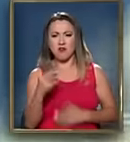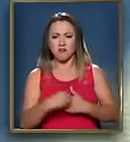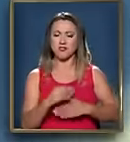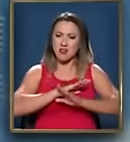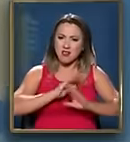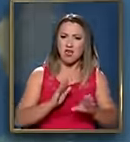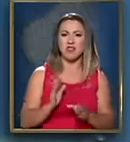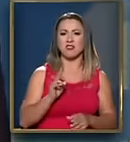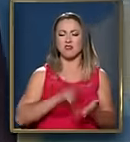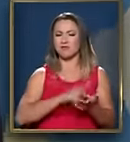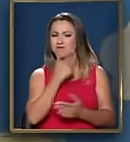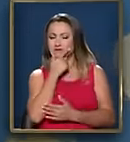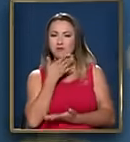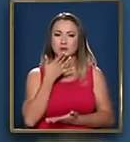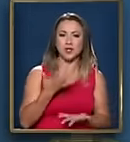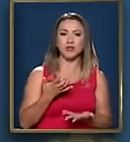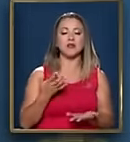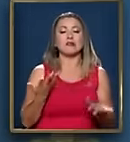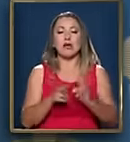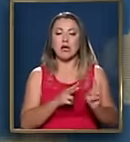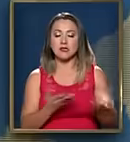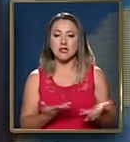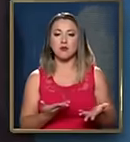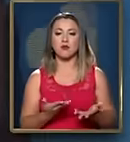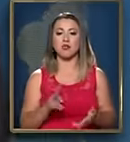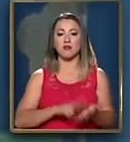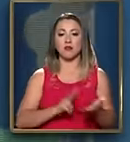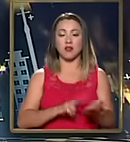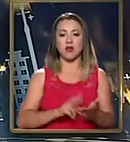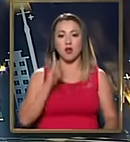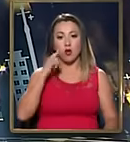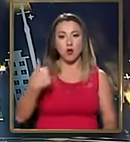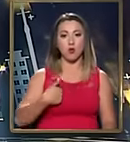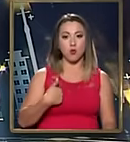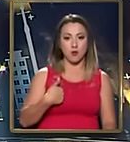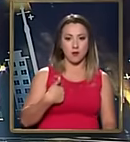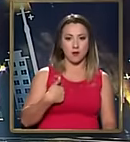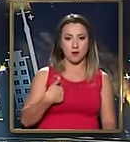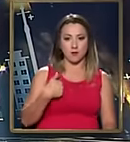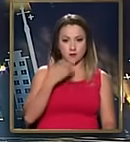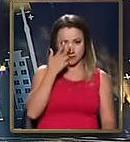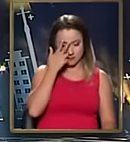nada, nos cuestionamos. En el fondo lo que hicimos fue un mea culpa.